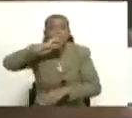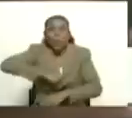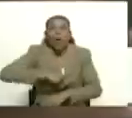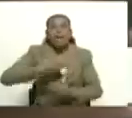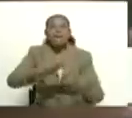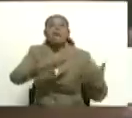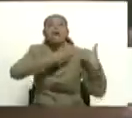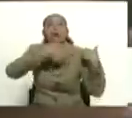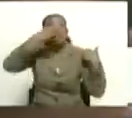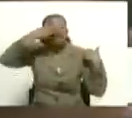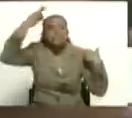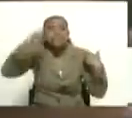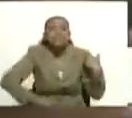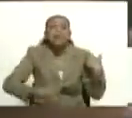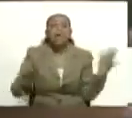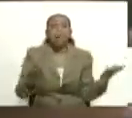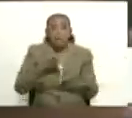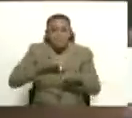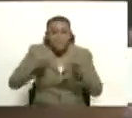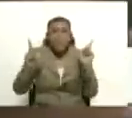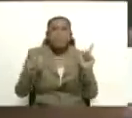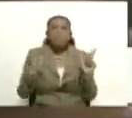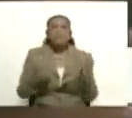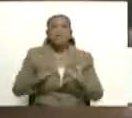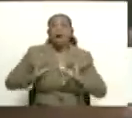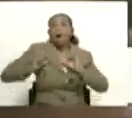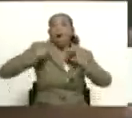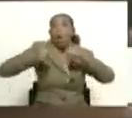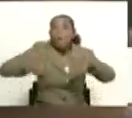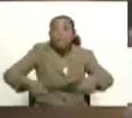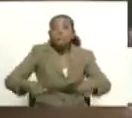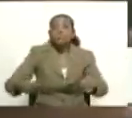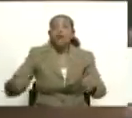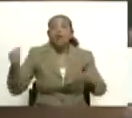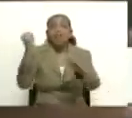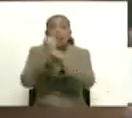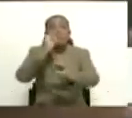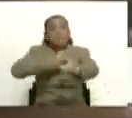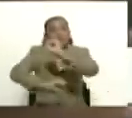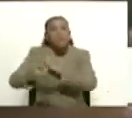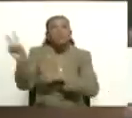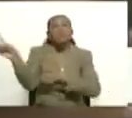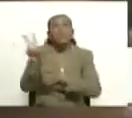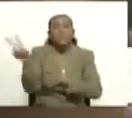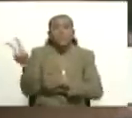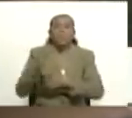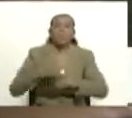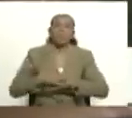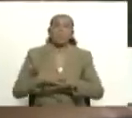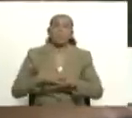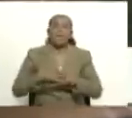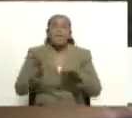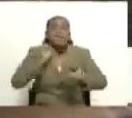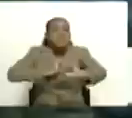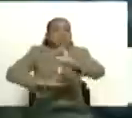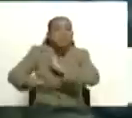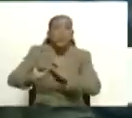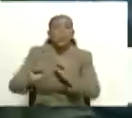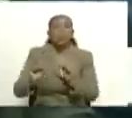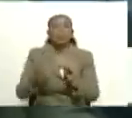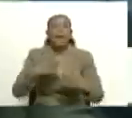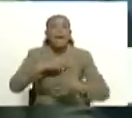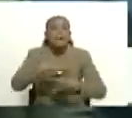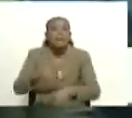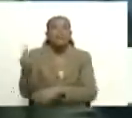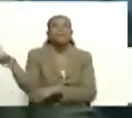y responsable que nos permita a nosotros iniciar una cruzada en defensa del pueblo de Venezuela y en defensa del alto interés